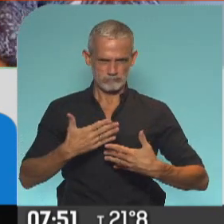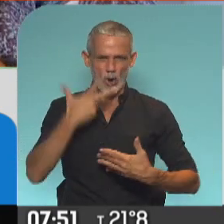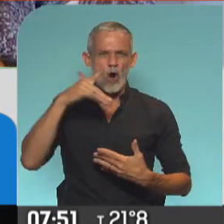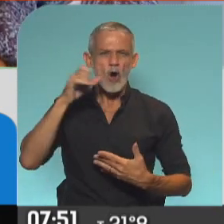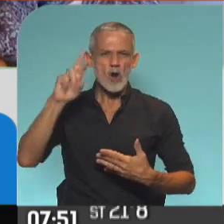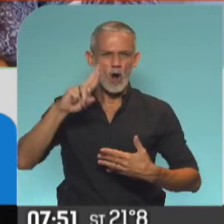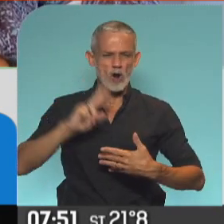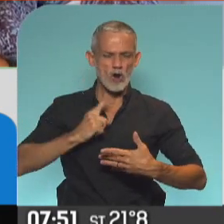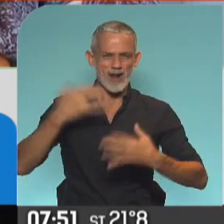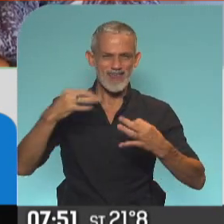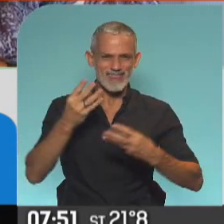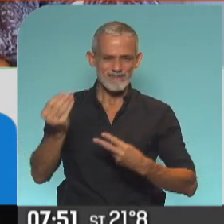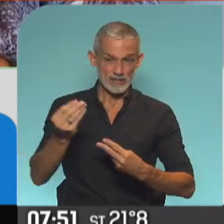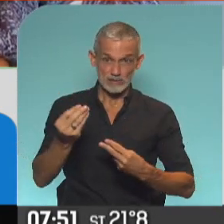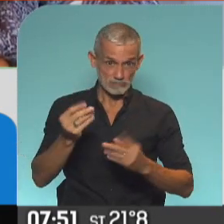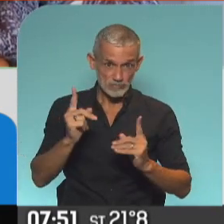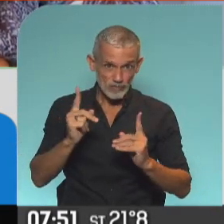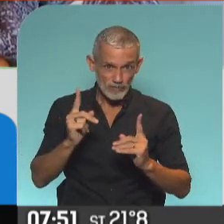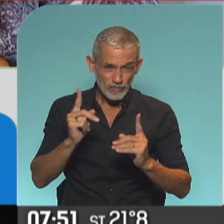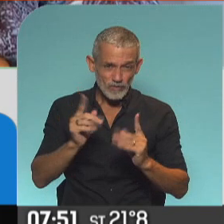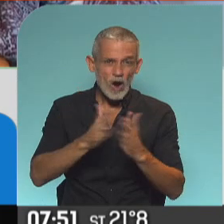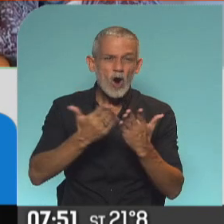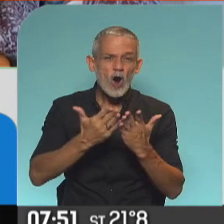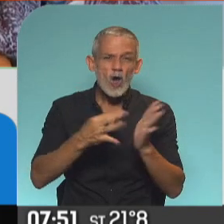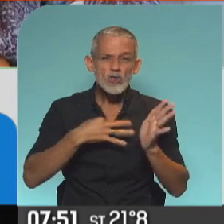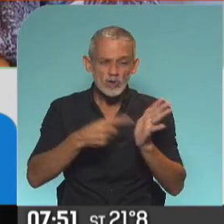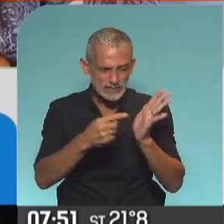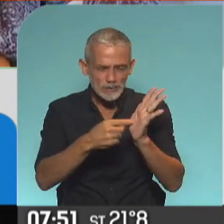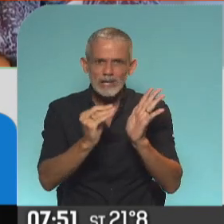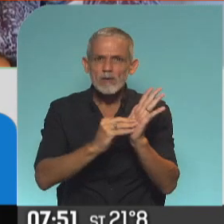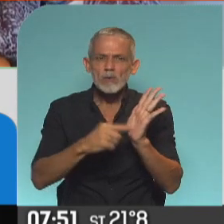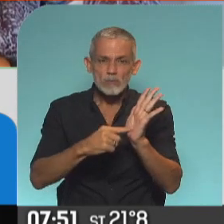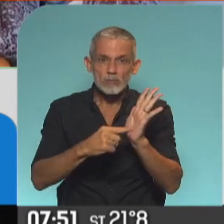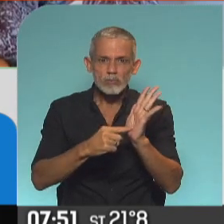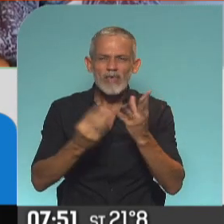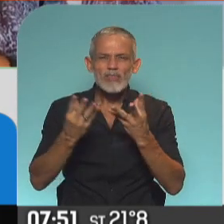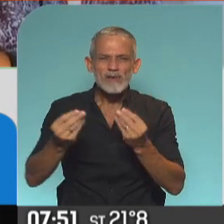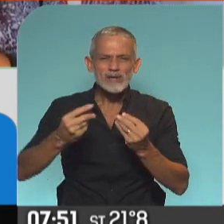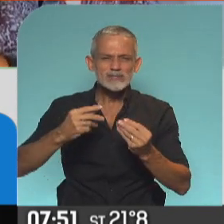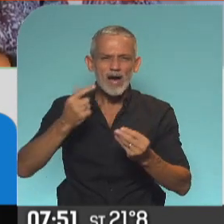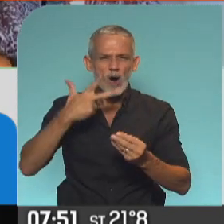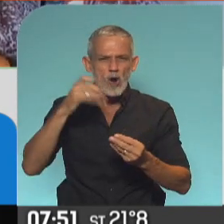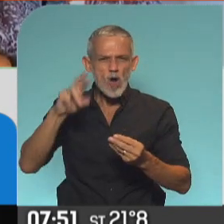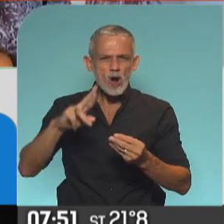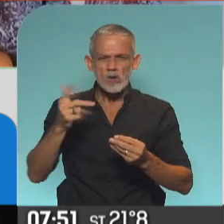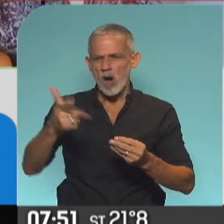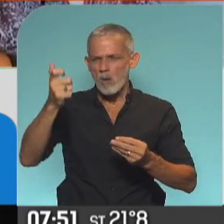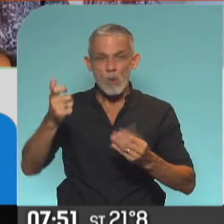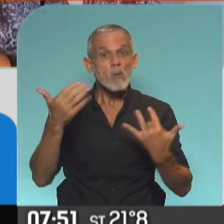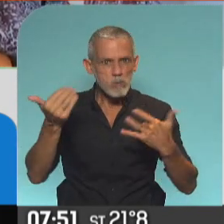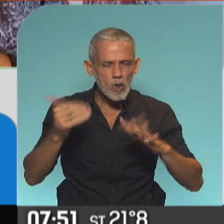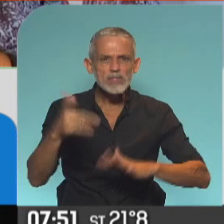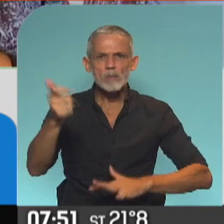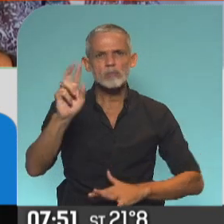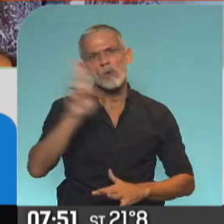cuestión brutal todavía en el Código Civil brasileño. Y debo decir que en la Argentina se podía matar por honor